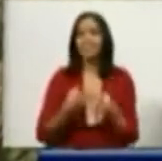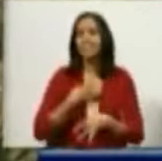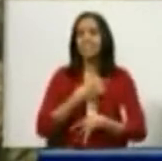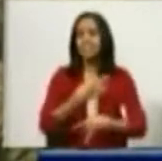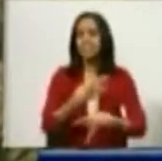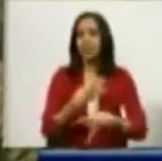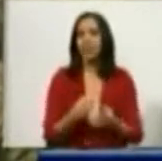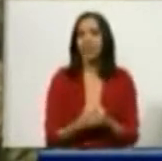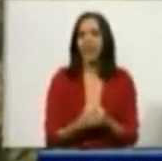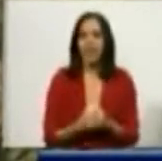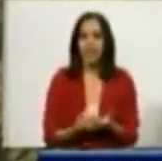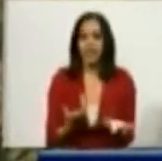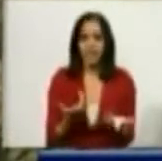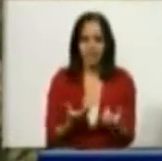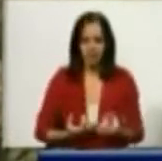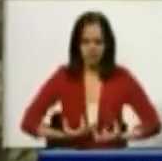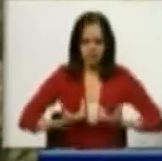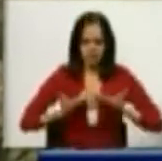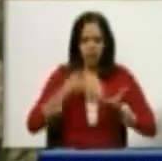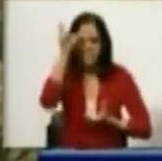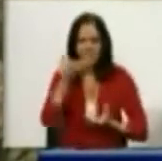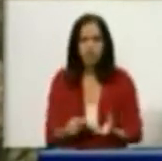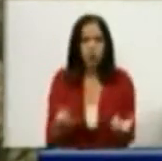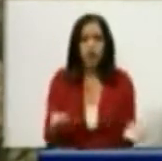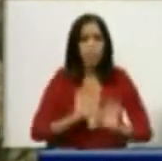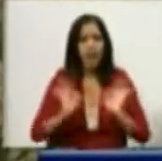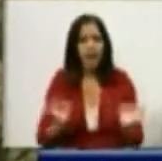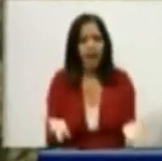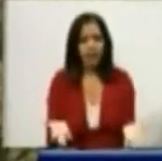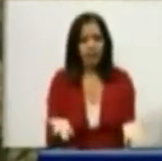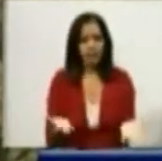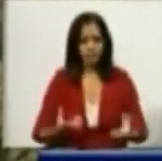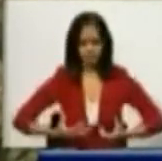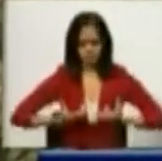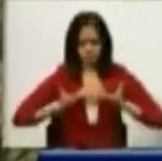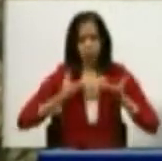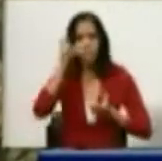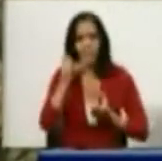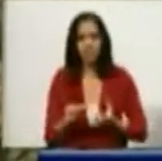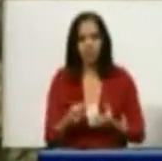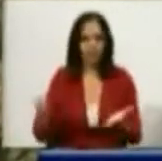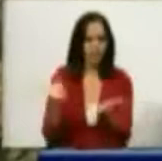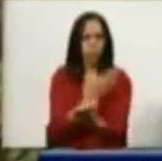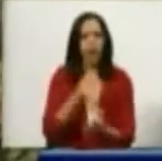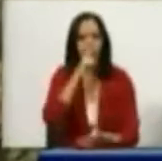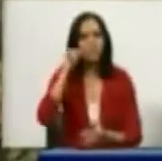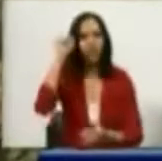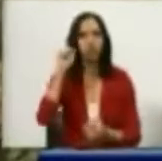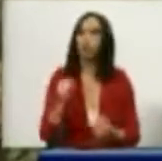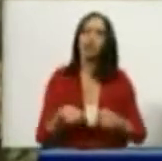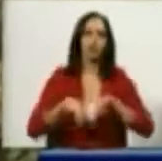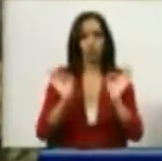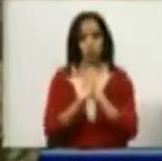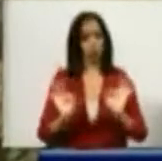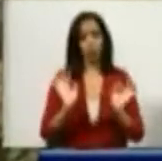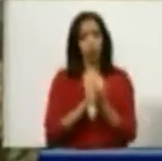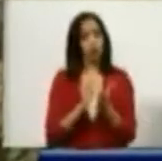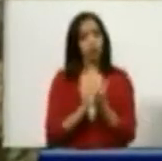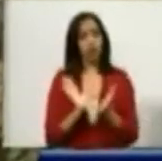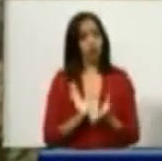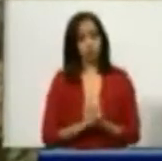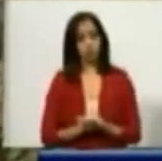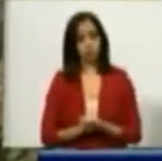que tenían era quemar seres vivos más nada Solo quemar a seres humanos y tumbar a Nicolás Maduro de los demás todo estaba bien